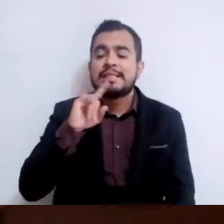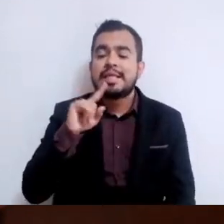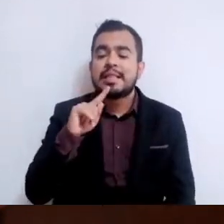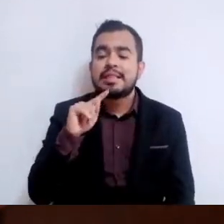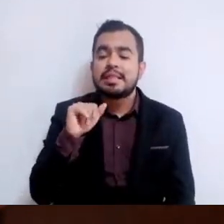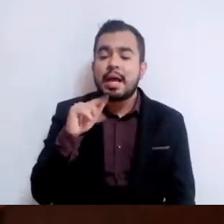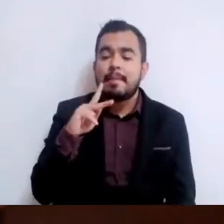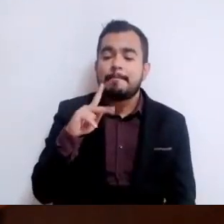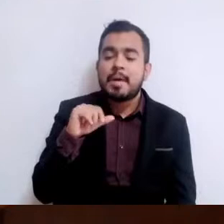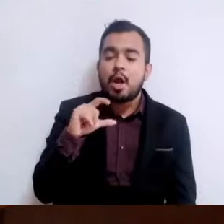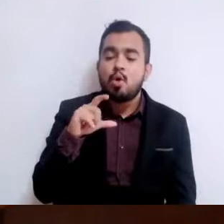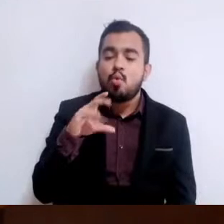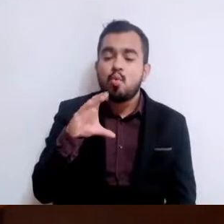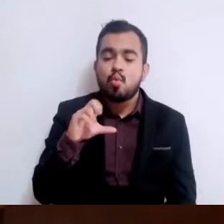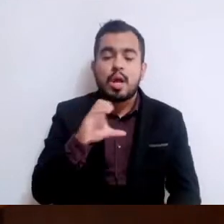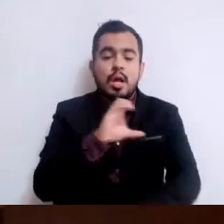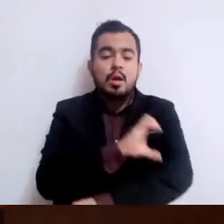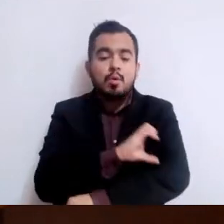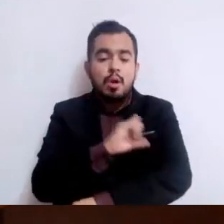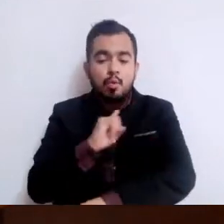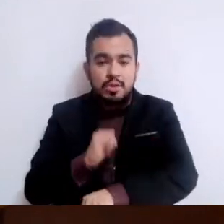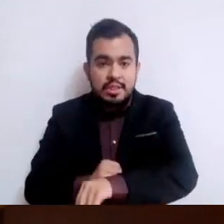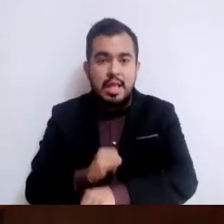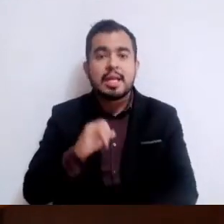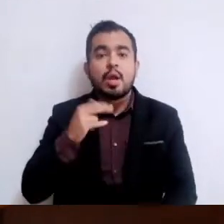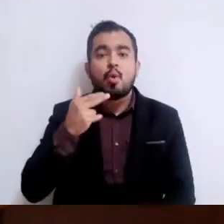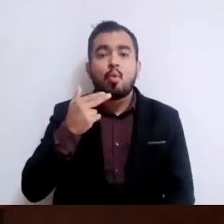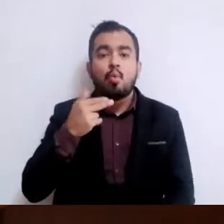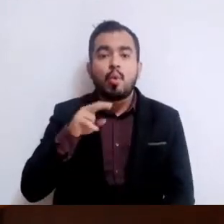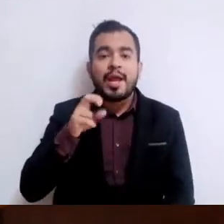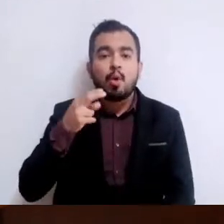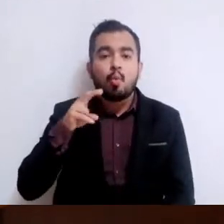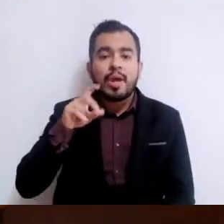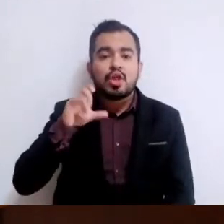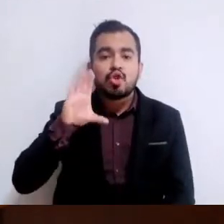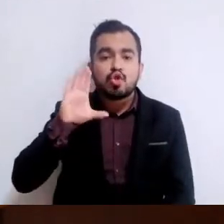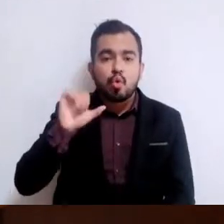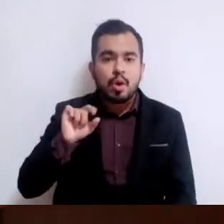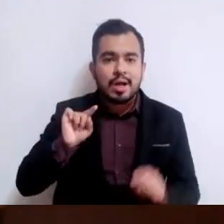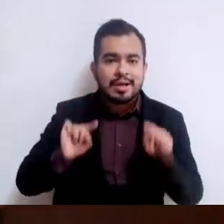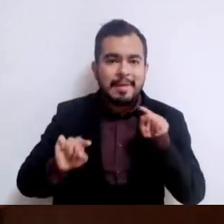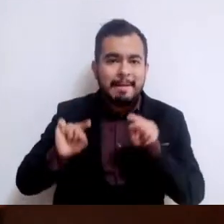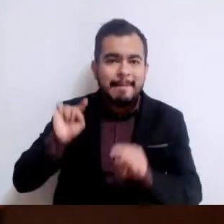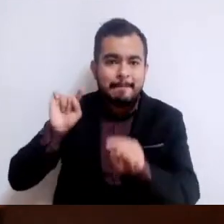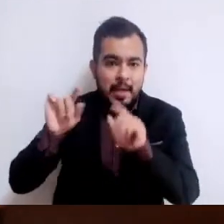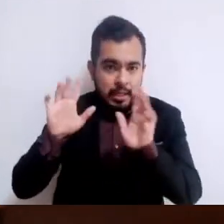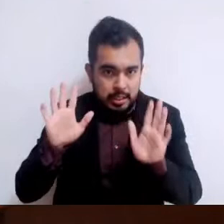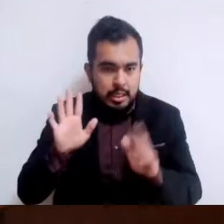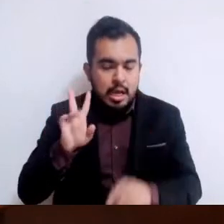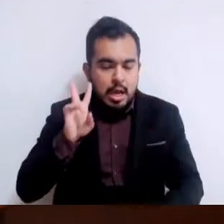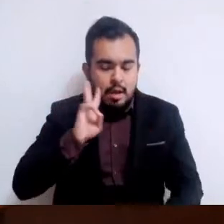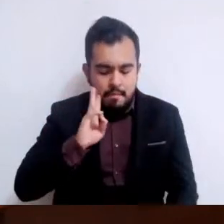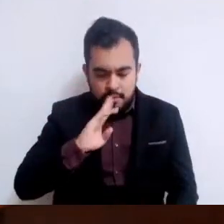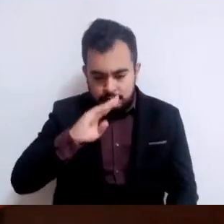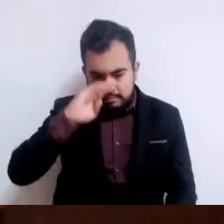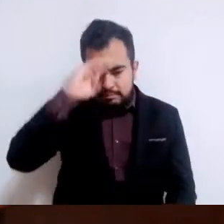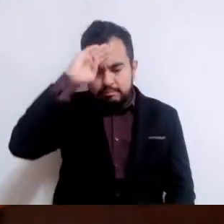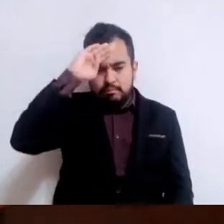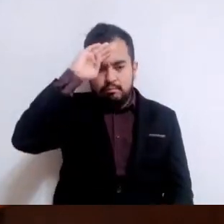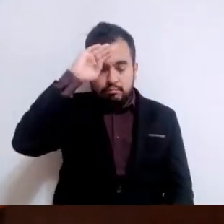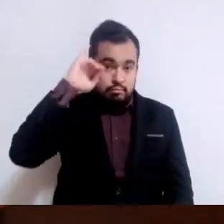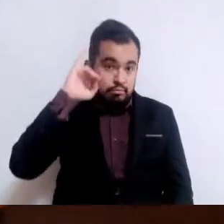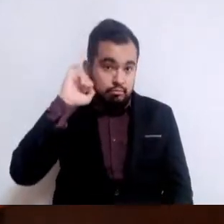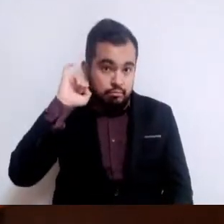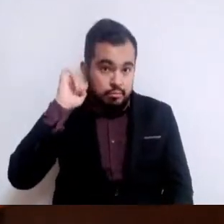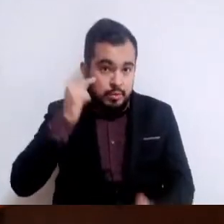de Cuautitlán, de Huehuetoca. Y es momento de ponernos a pensar en esta situación tan trágica en la que nos encontramos